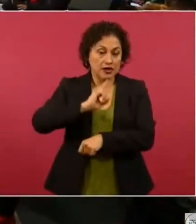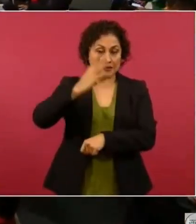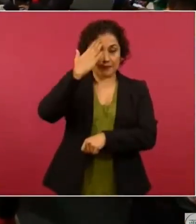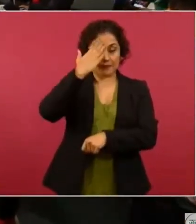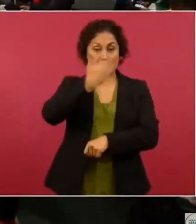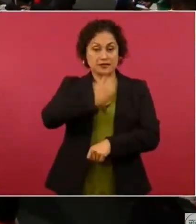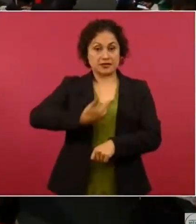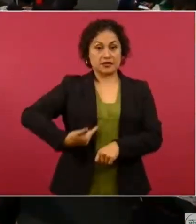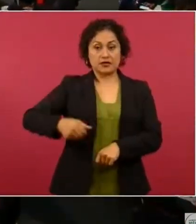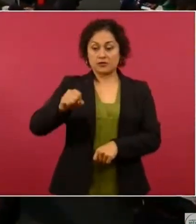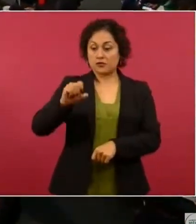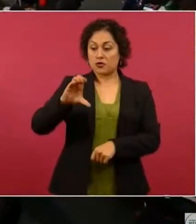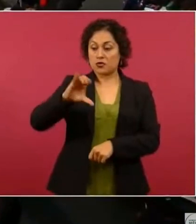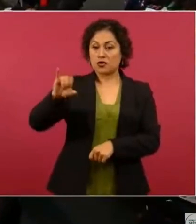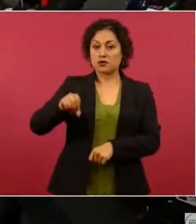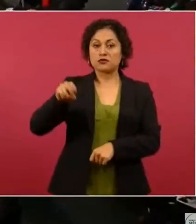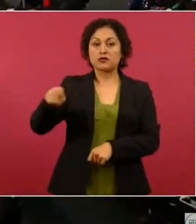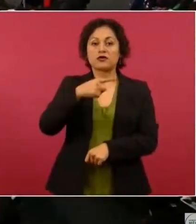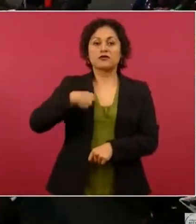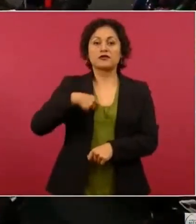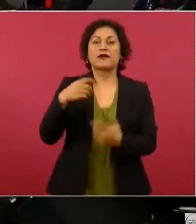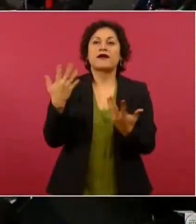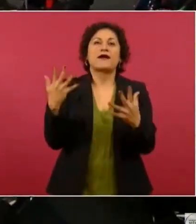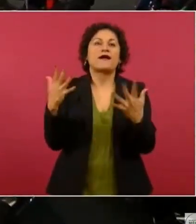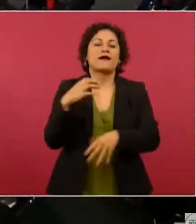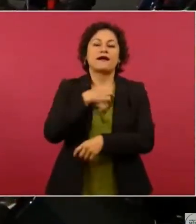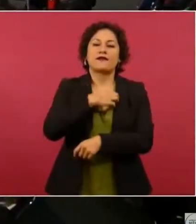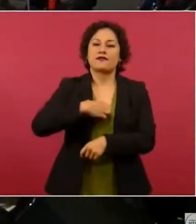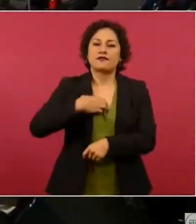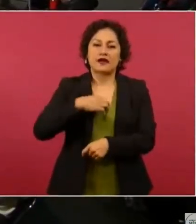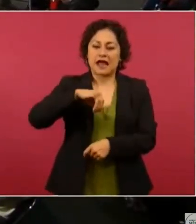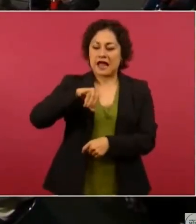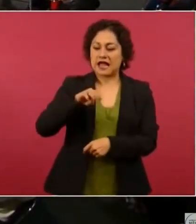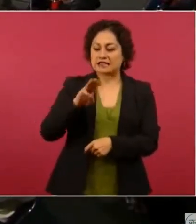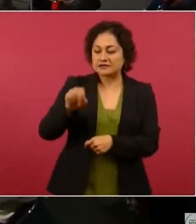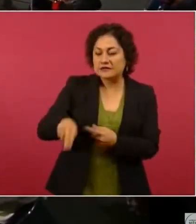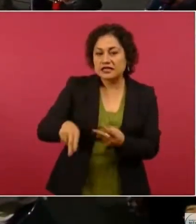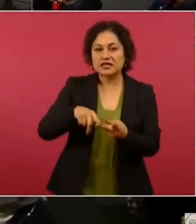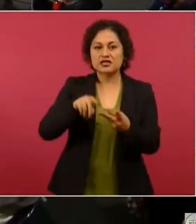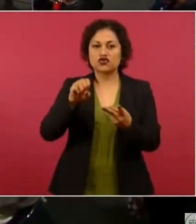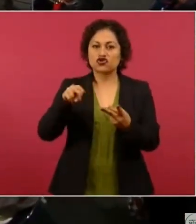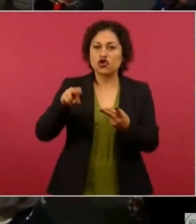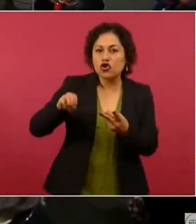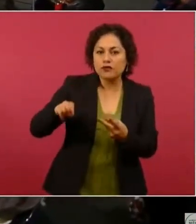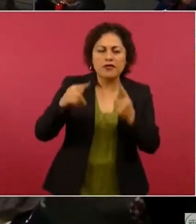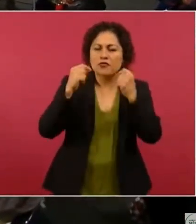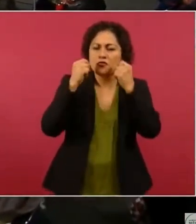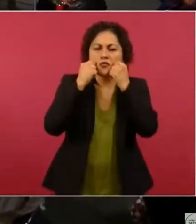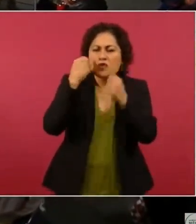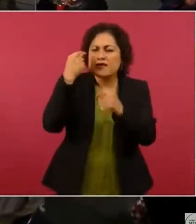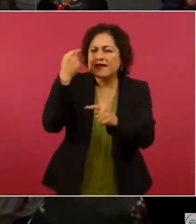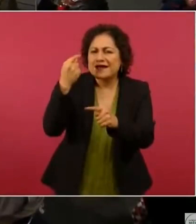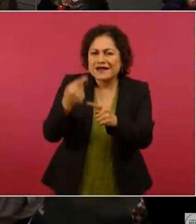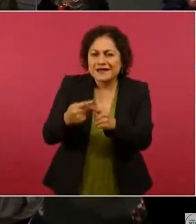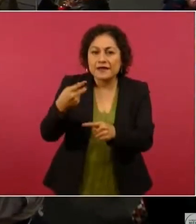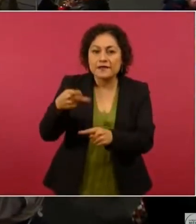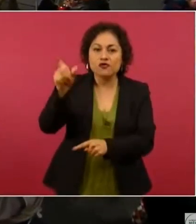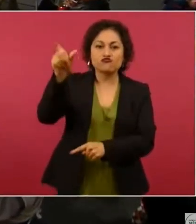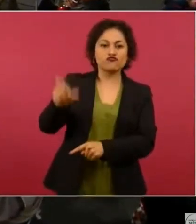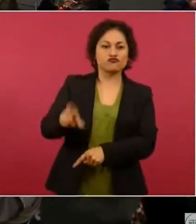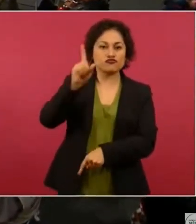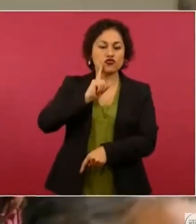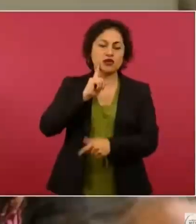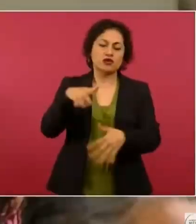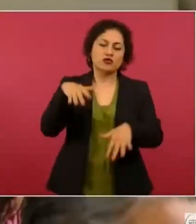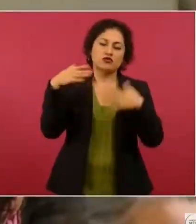nos alegramos si fuera Jazmín, si fuera Norma Piña, porque era mujer. Nos dio mucho gusto entre las que